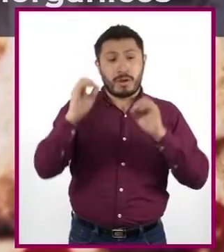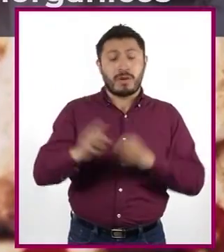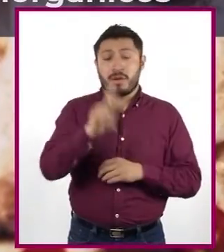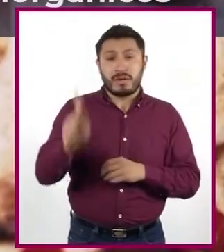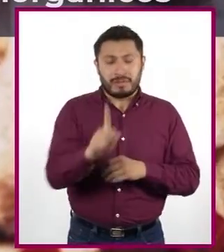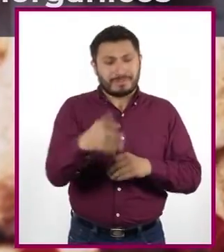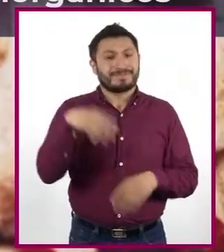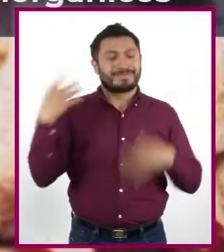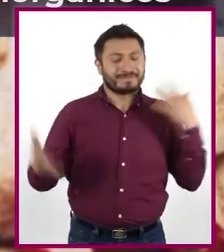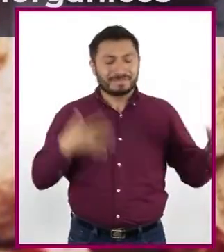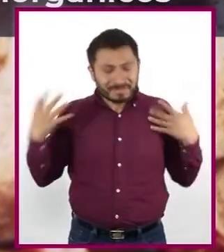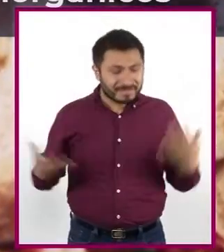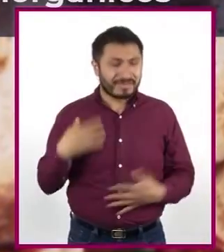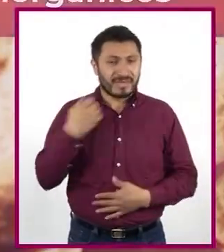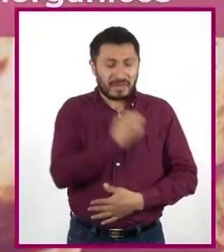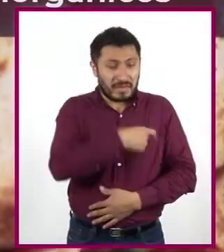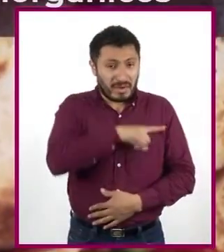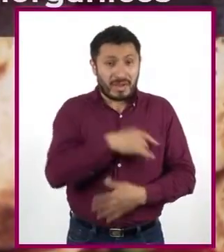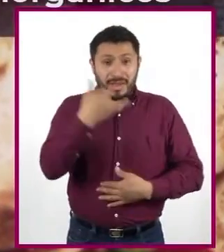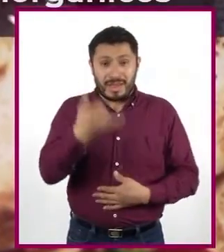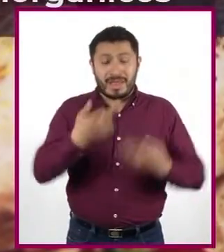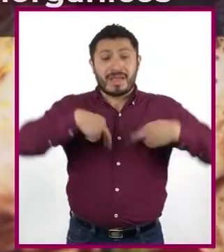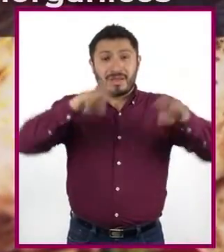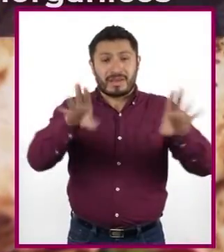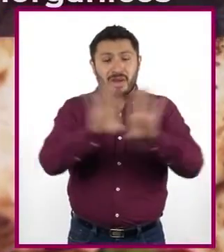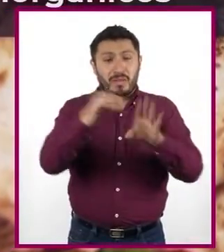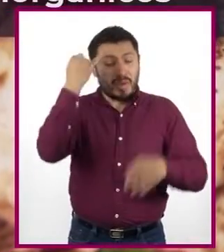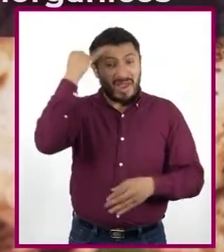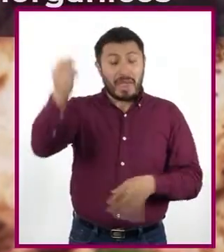divertido, saludable y representa una gran idea.